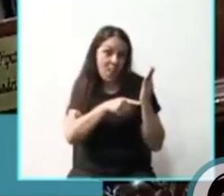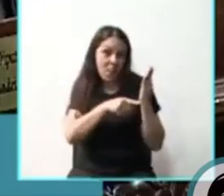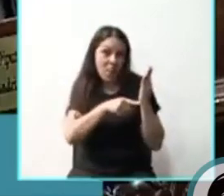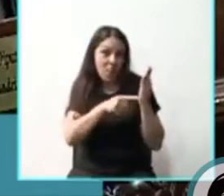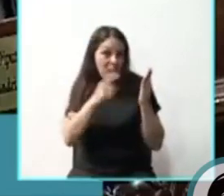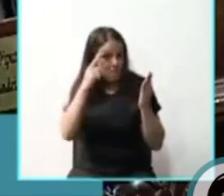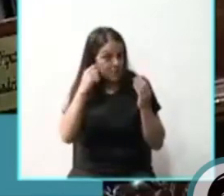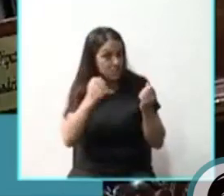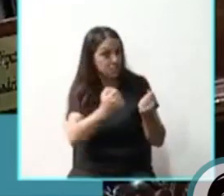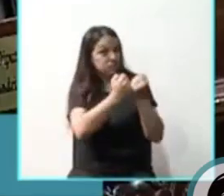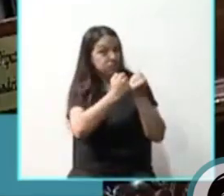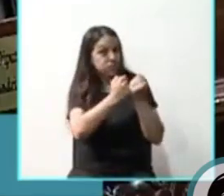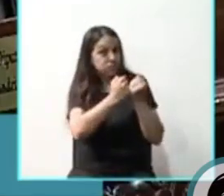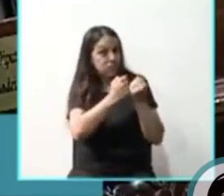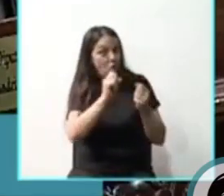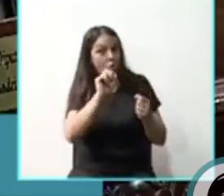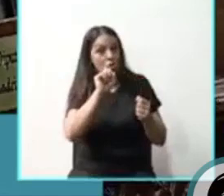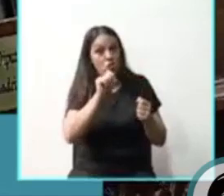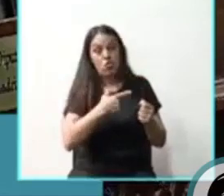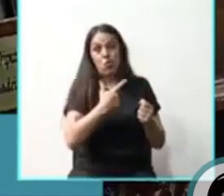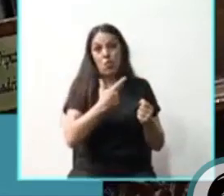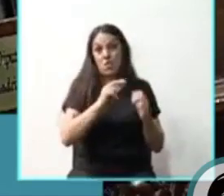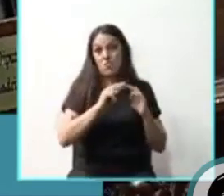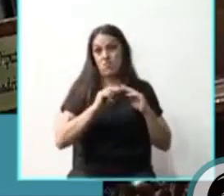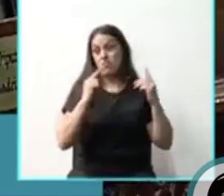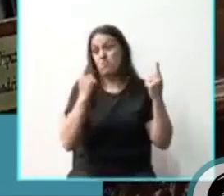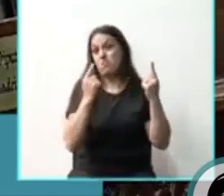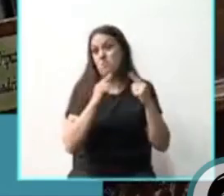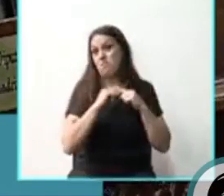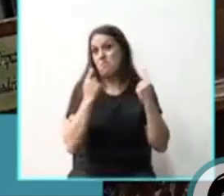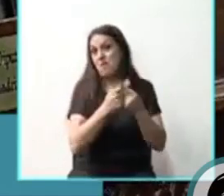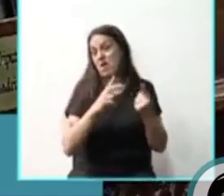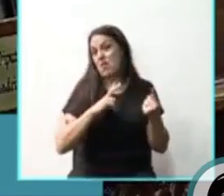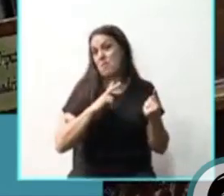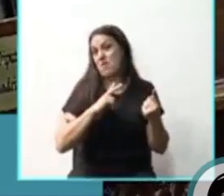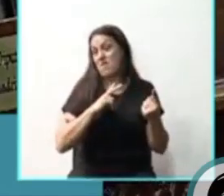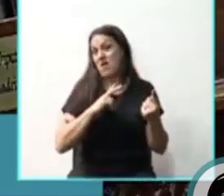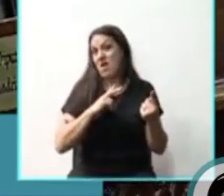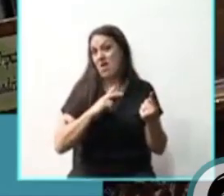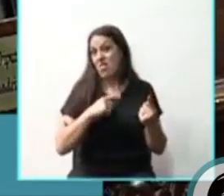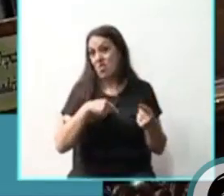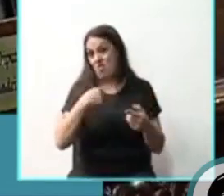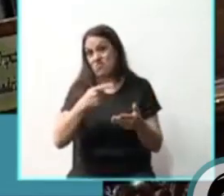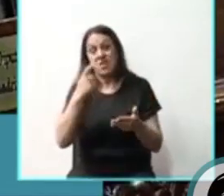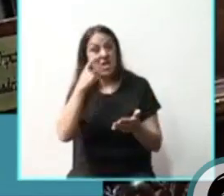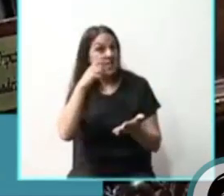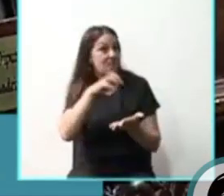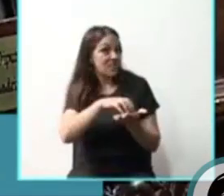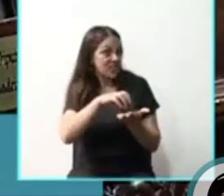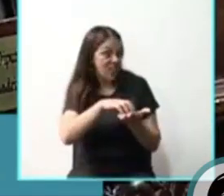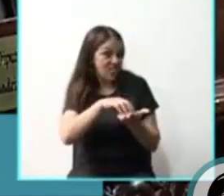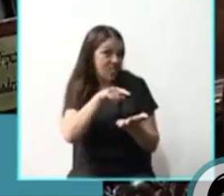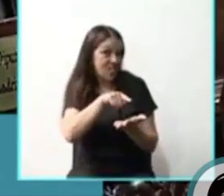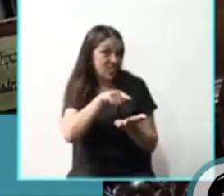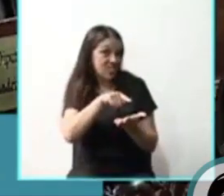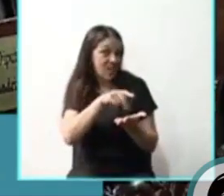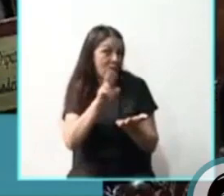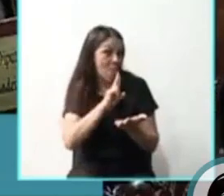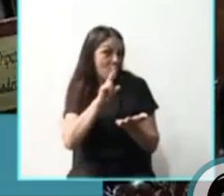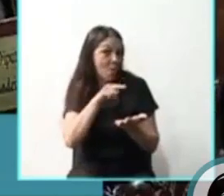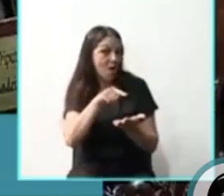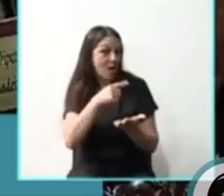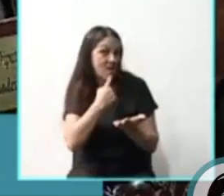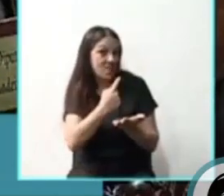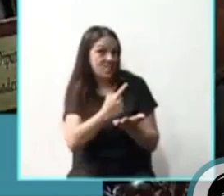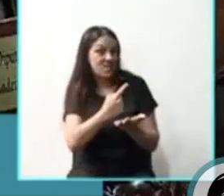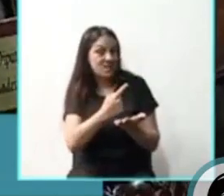dueños del country con esta intendenta del frente renovador y su esposo de la cgt que dice que